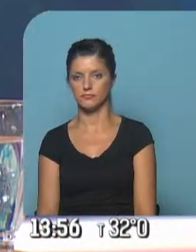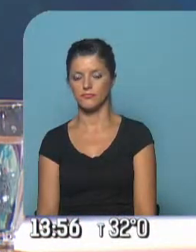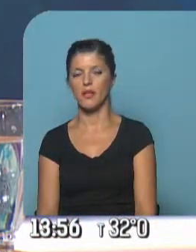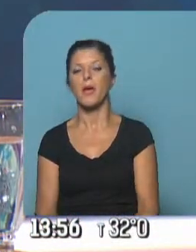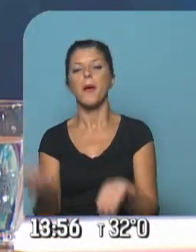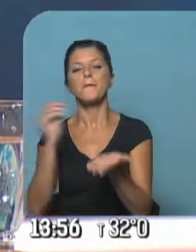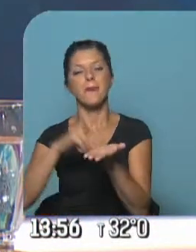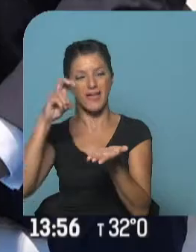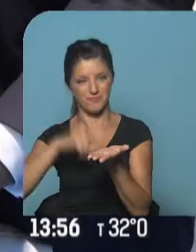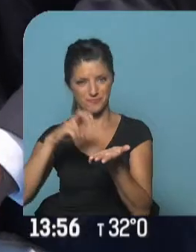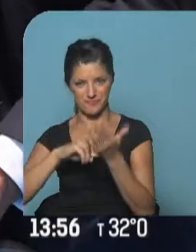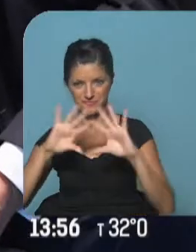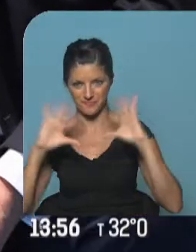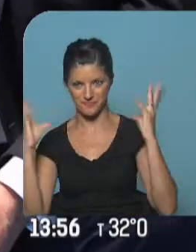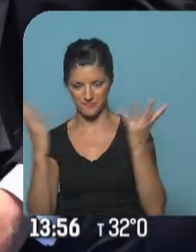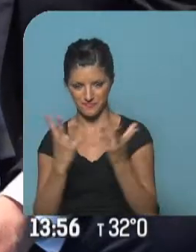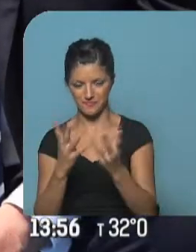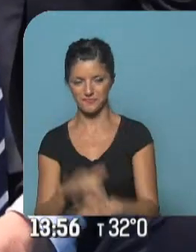esto también pasó en el mundo.